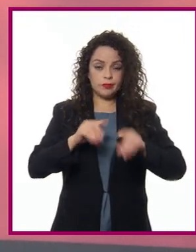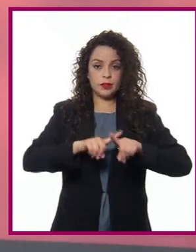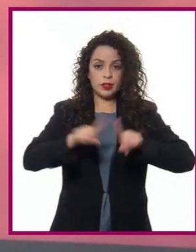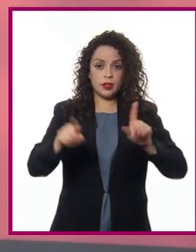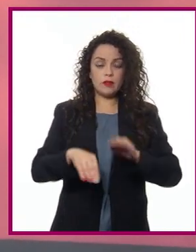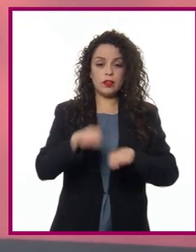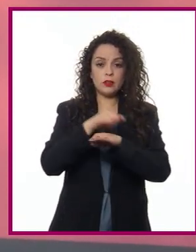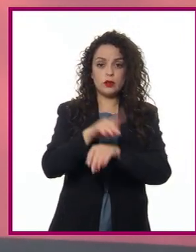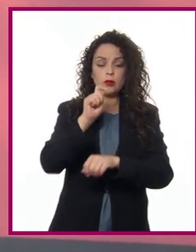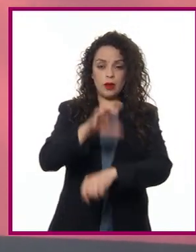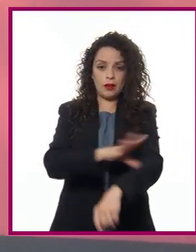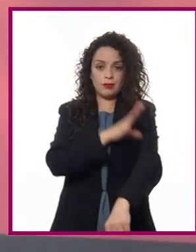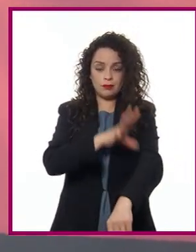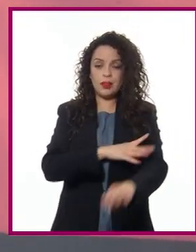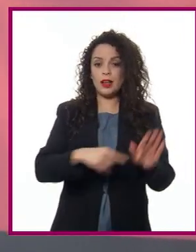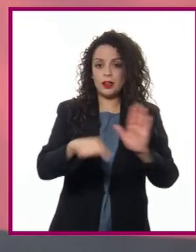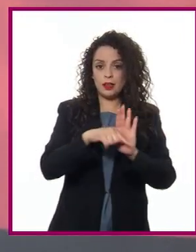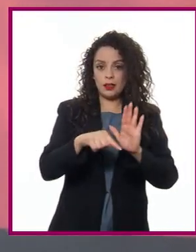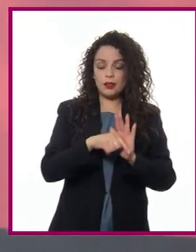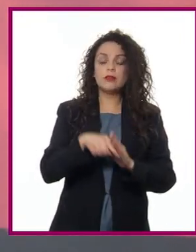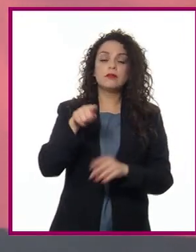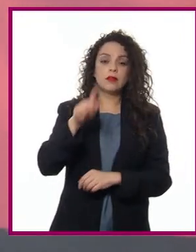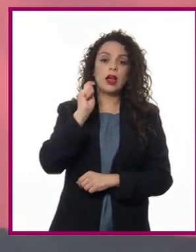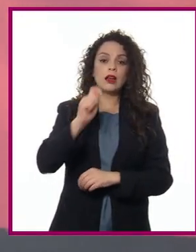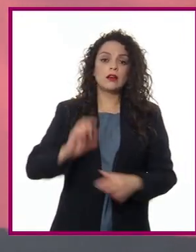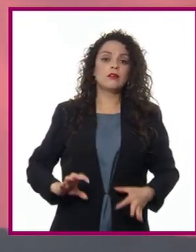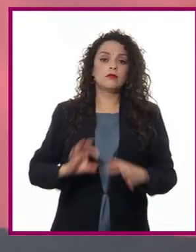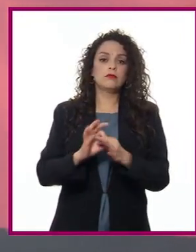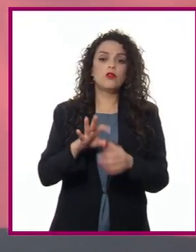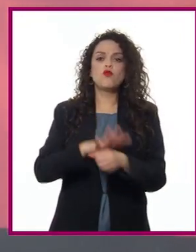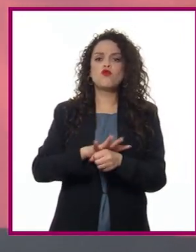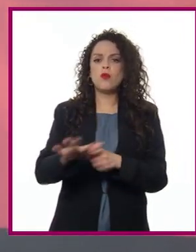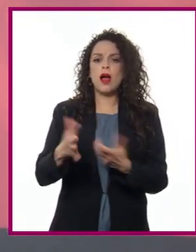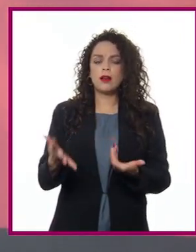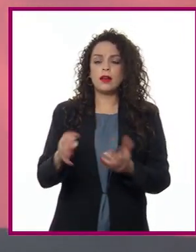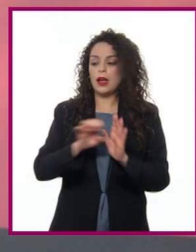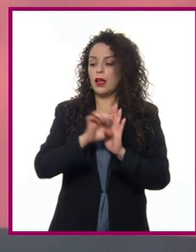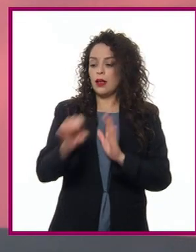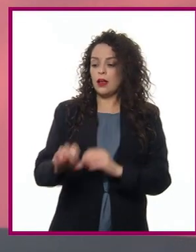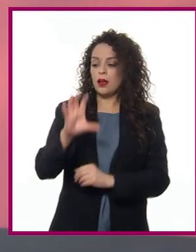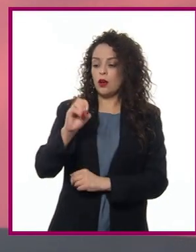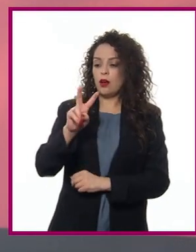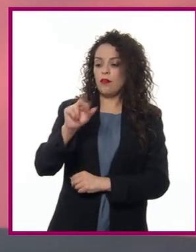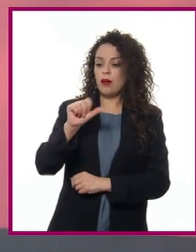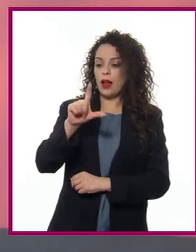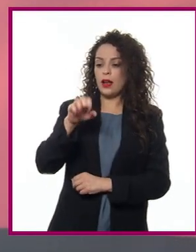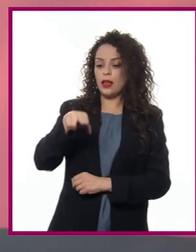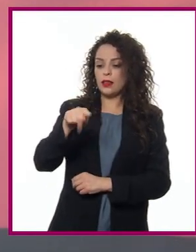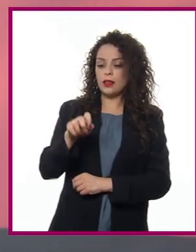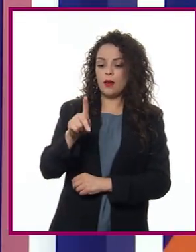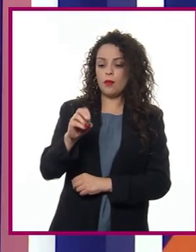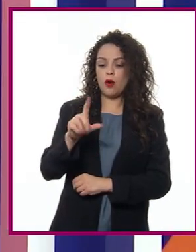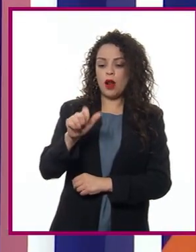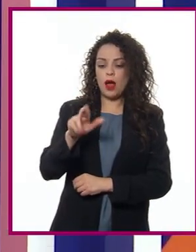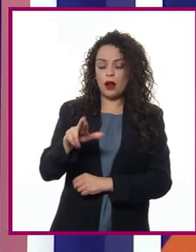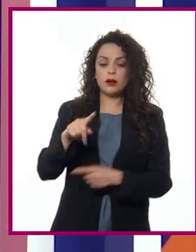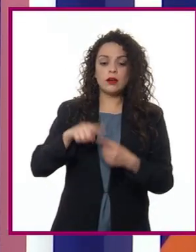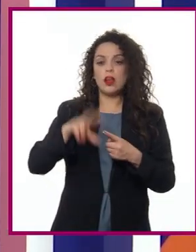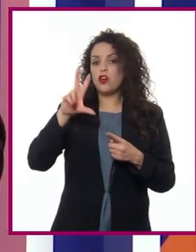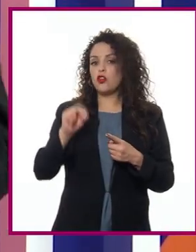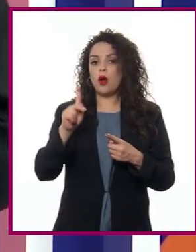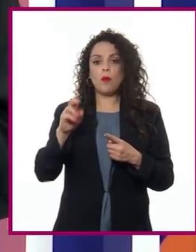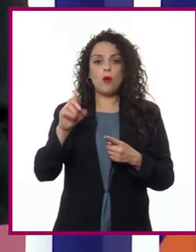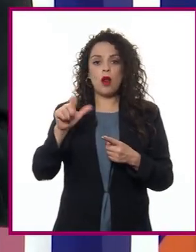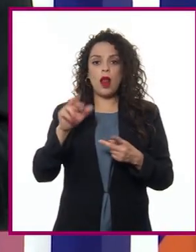electronegatividades nos pueden indicar qué tipo de enlace químico se está formando, ya sea un covalente polar, covalente no polar